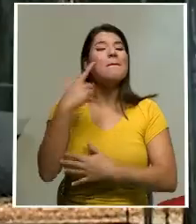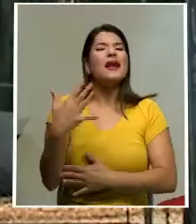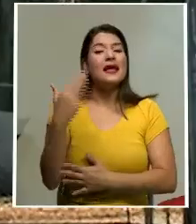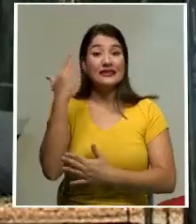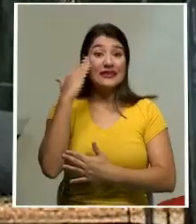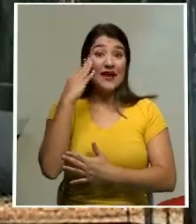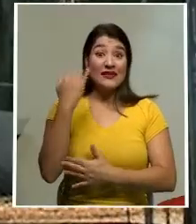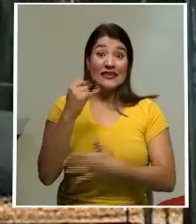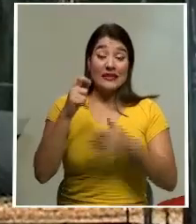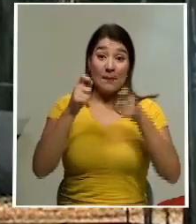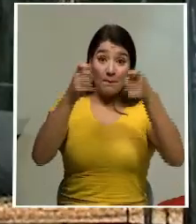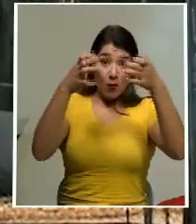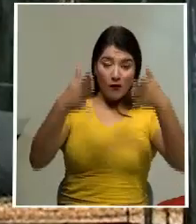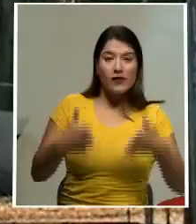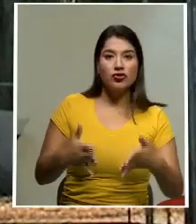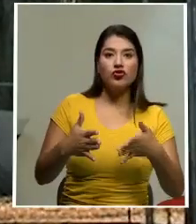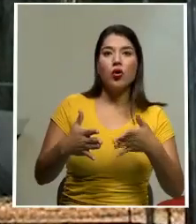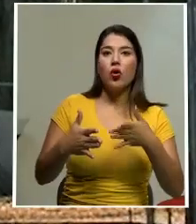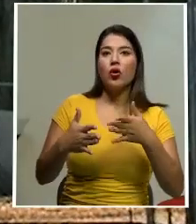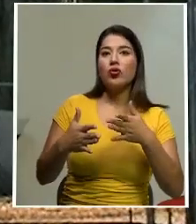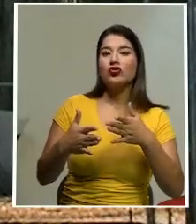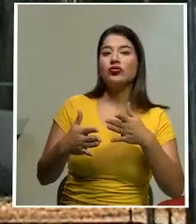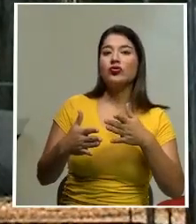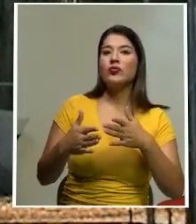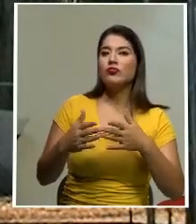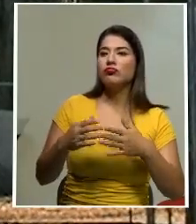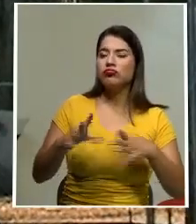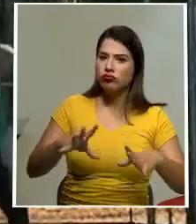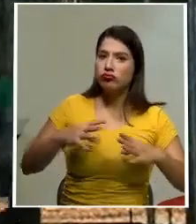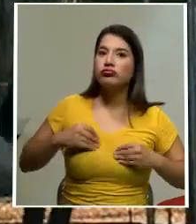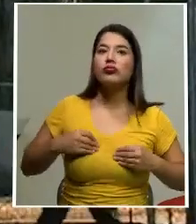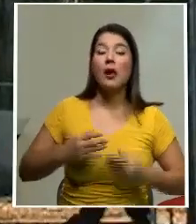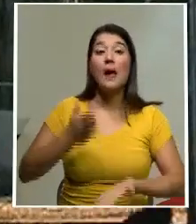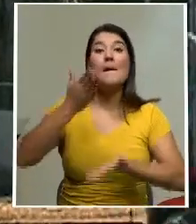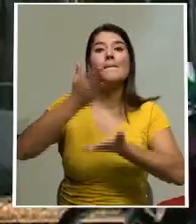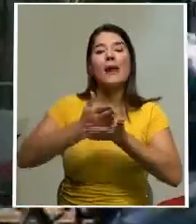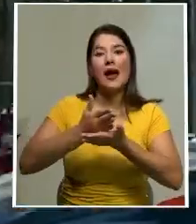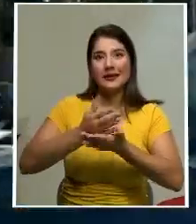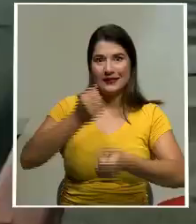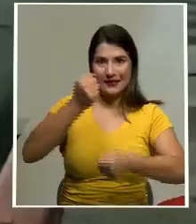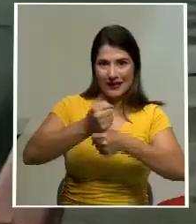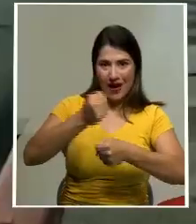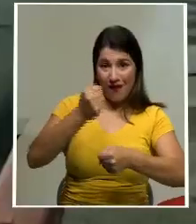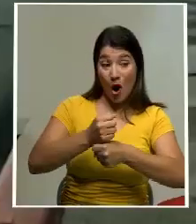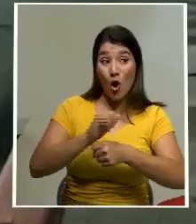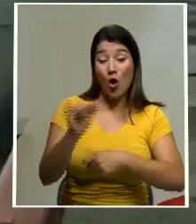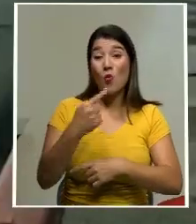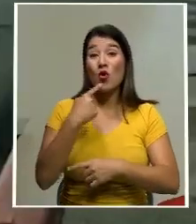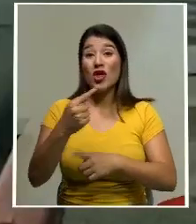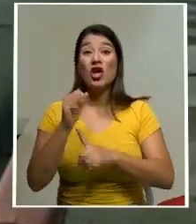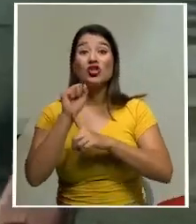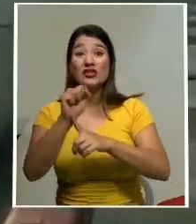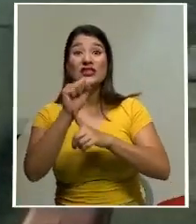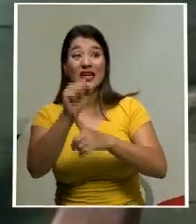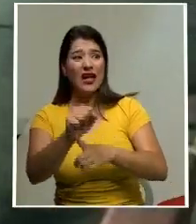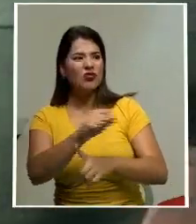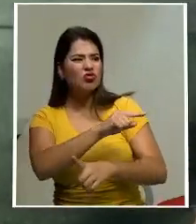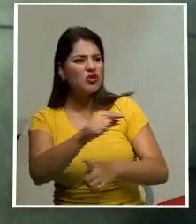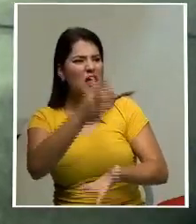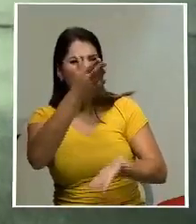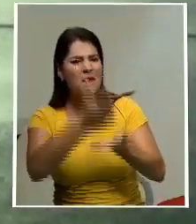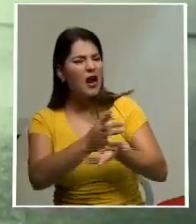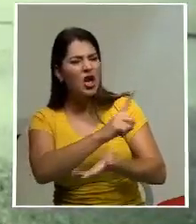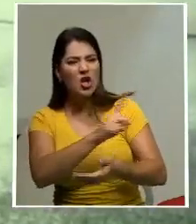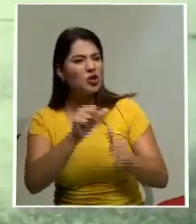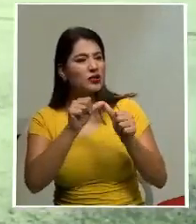profesores respondieron al llamado de paro de labores realizado por los sindicatos del magisterio, pese al anuncio del MEP de pausa del